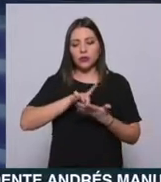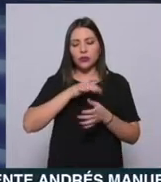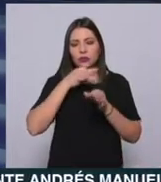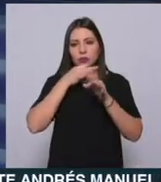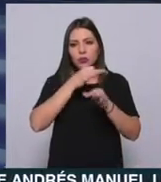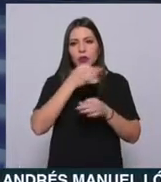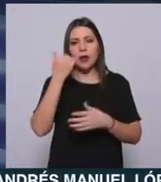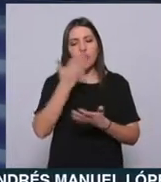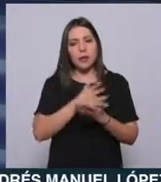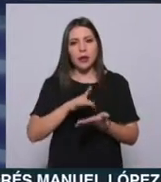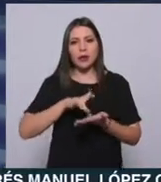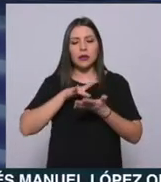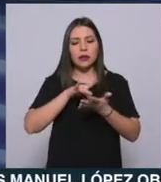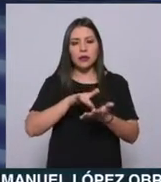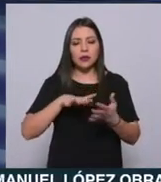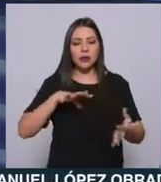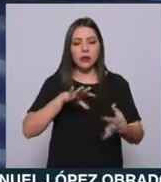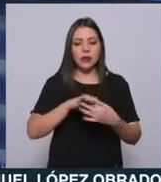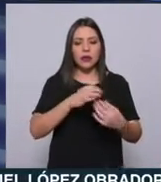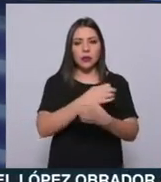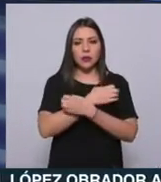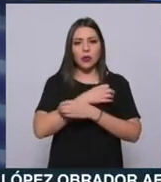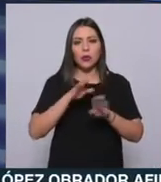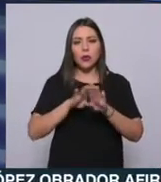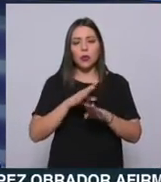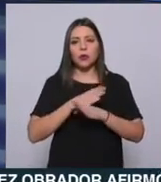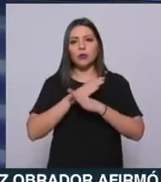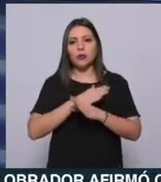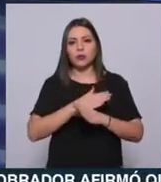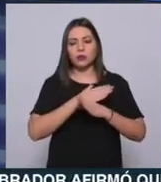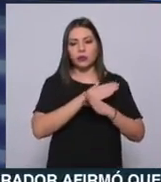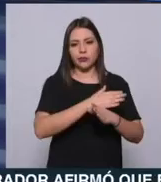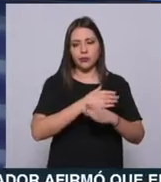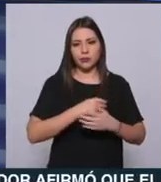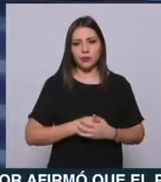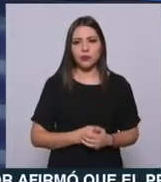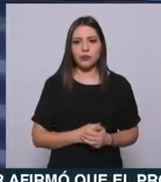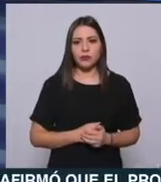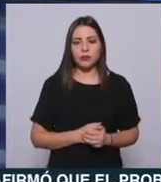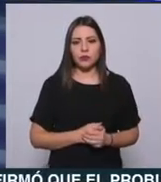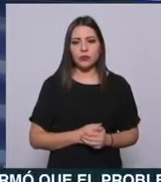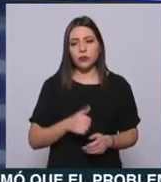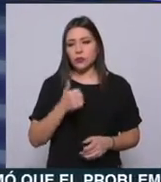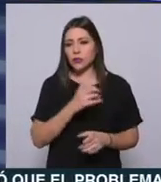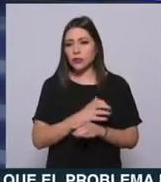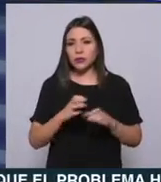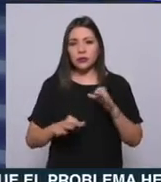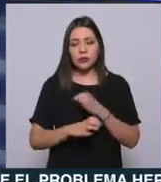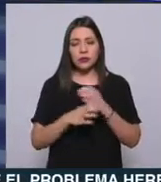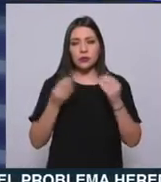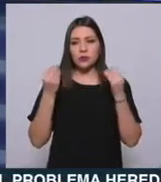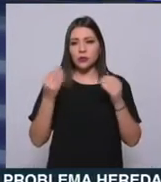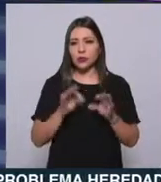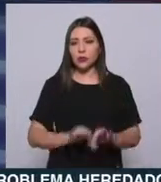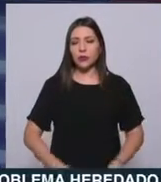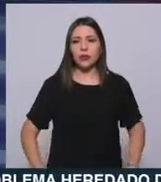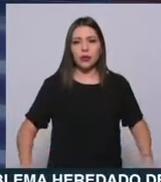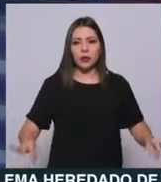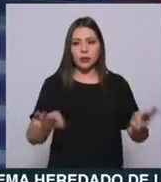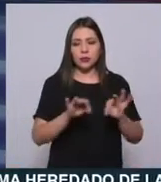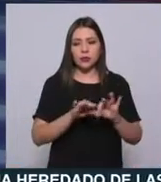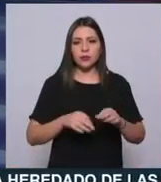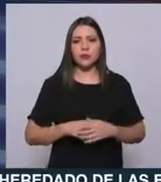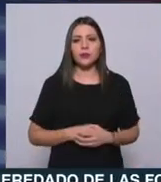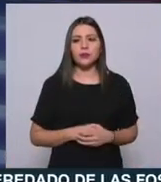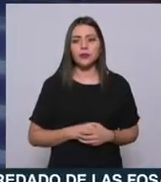intervenir conjuntamente con educación en toda la estrategia preventiva. Y lo súper importante también es que se están tocando